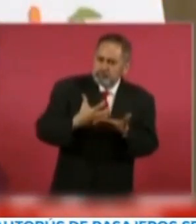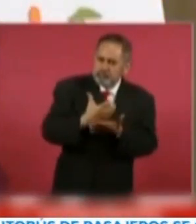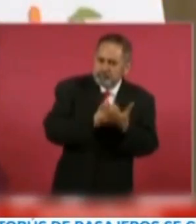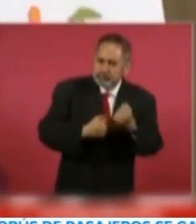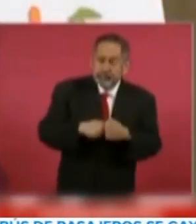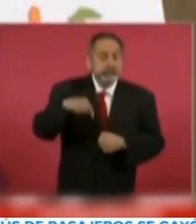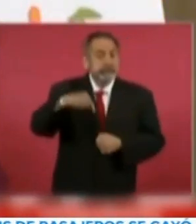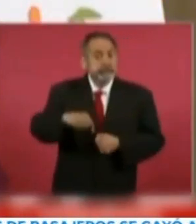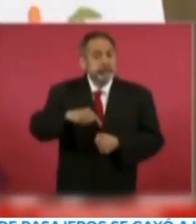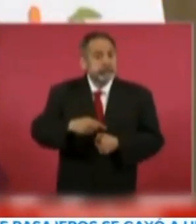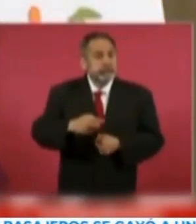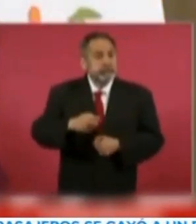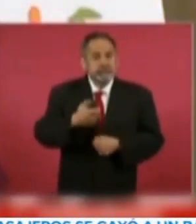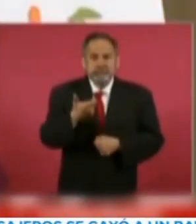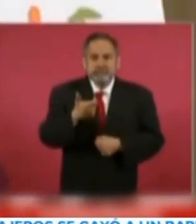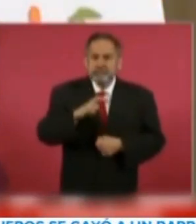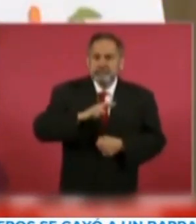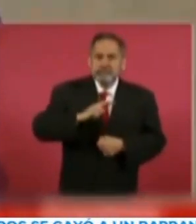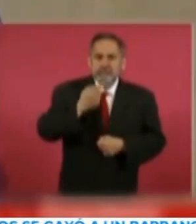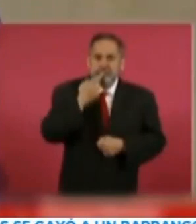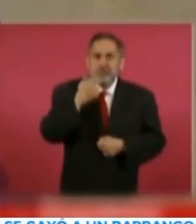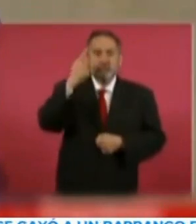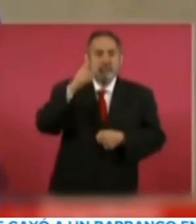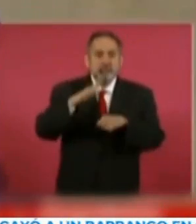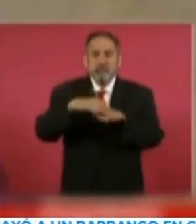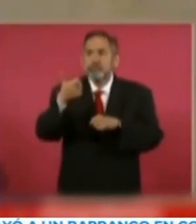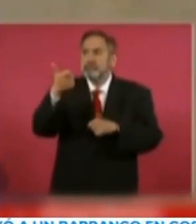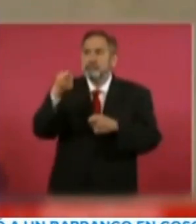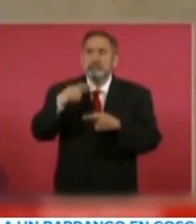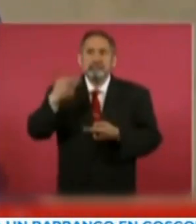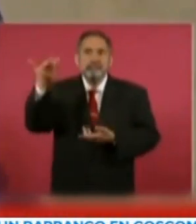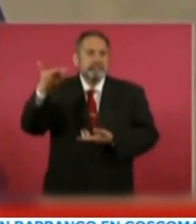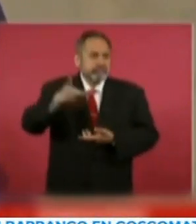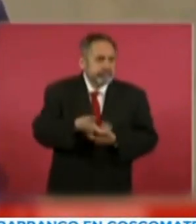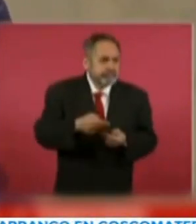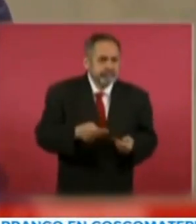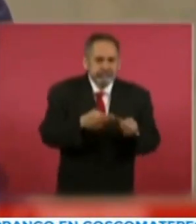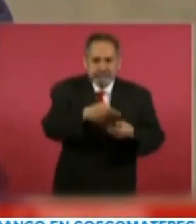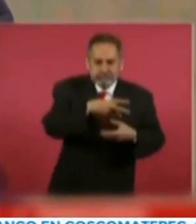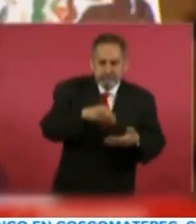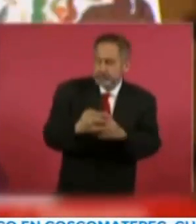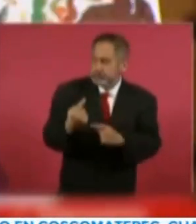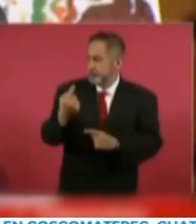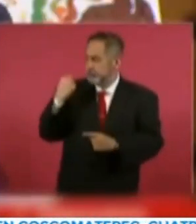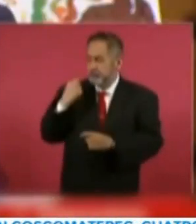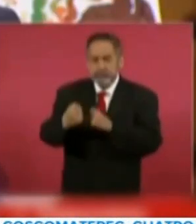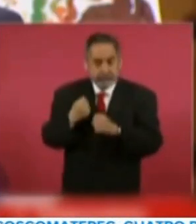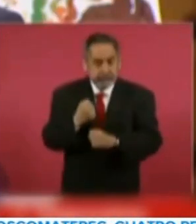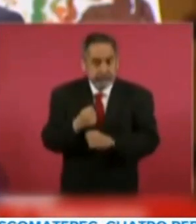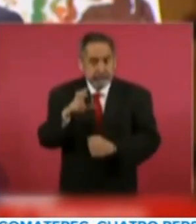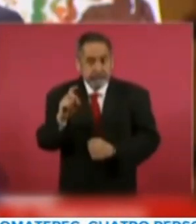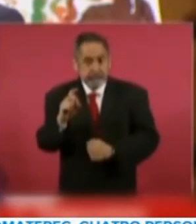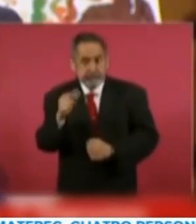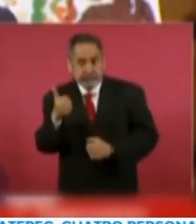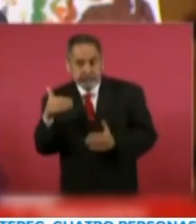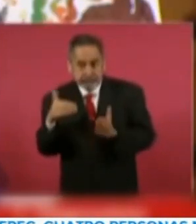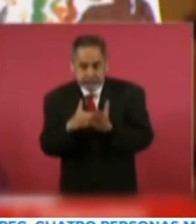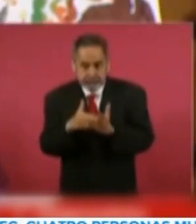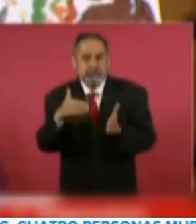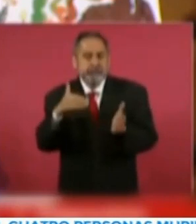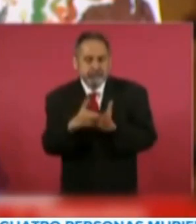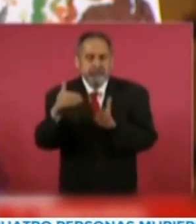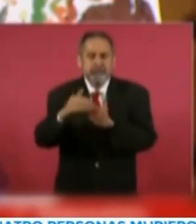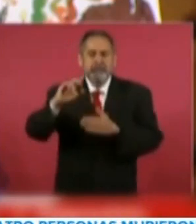récord en inversión extranjera. El año pasado fue de 36 mil millones de